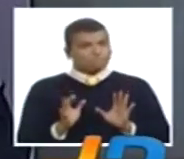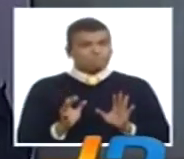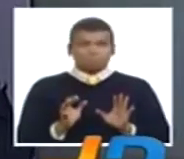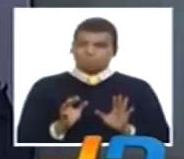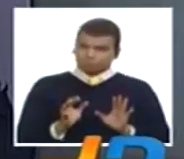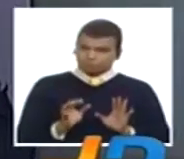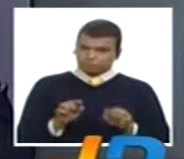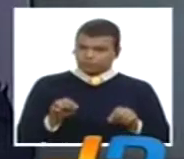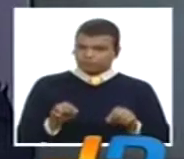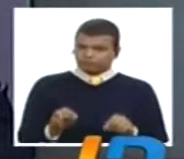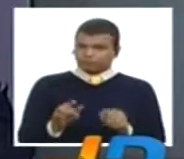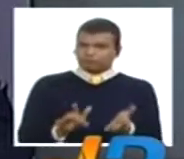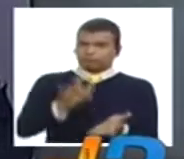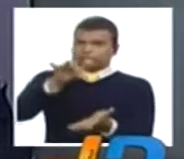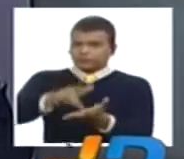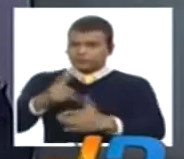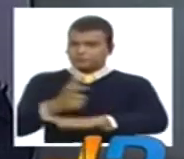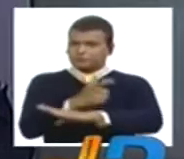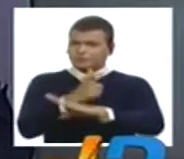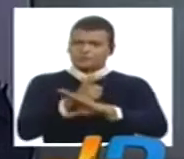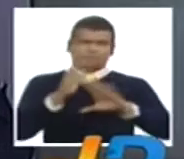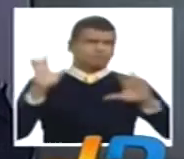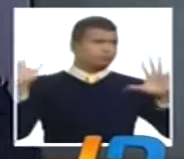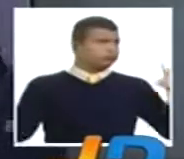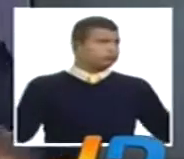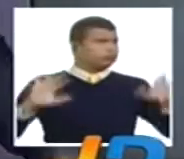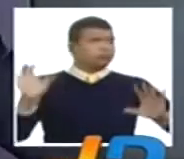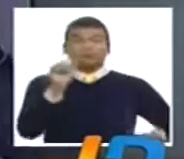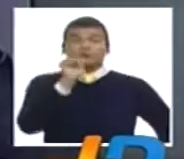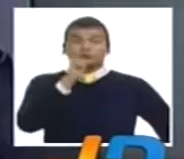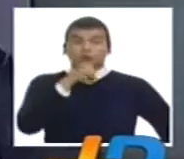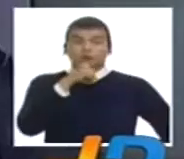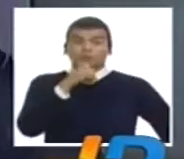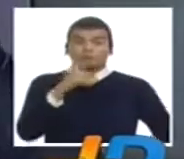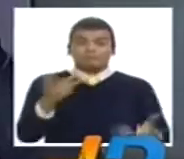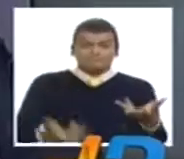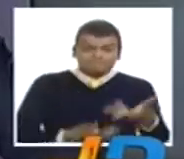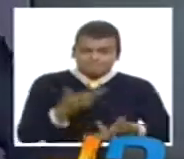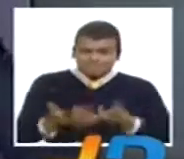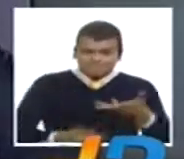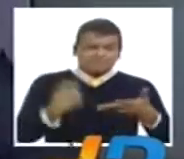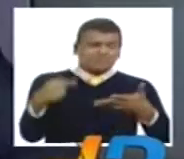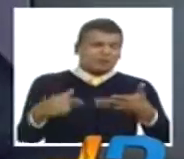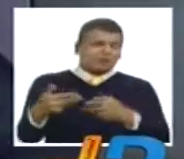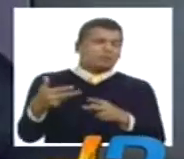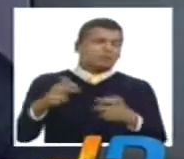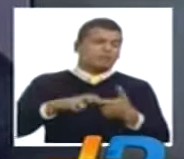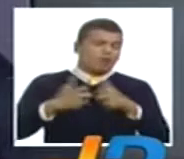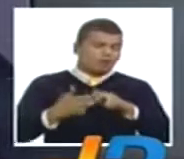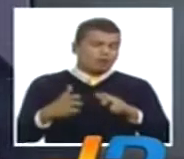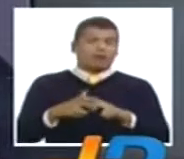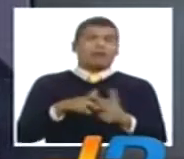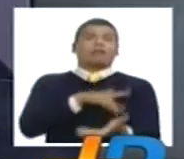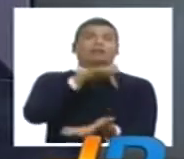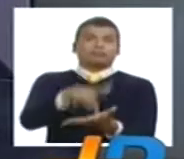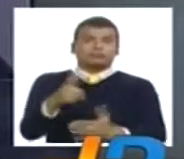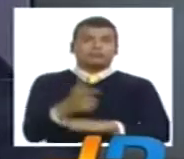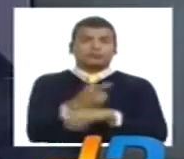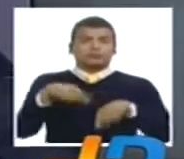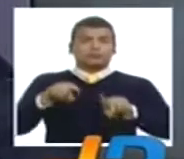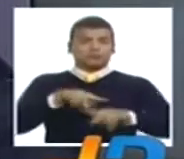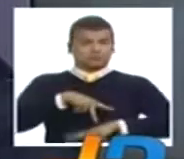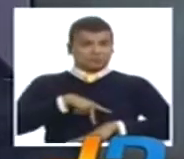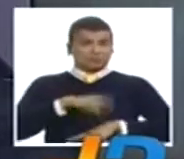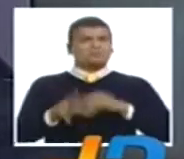arribo a este escenario, Sofi, fue un viacrucis. Demasiadas dificultades en el tránsito hacia el estadio del conjunto